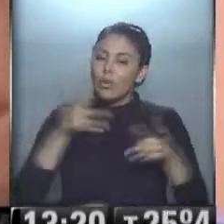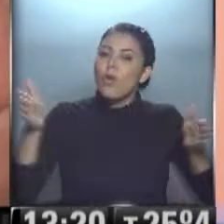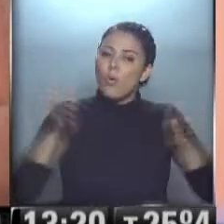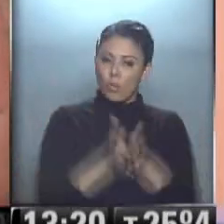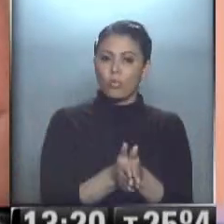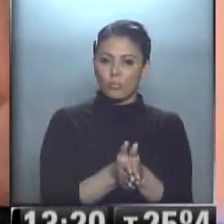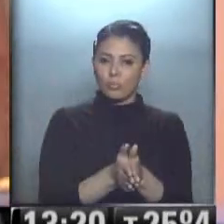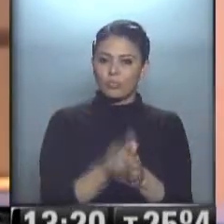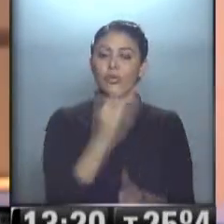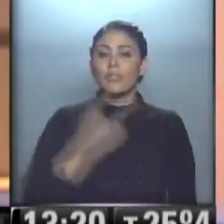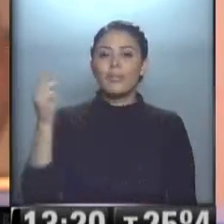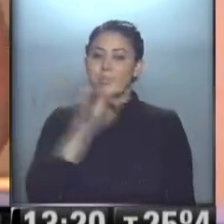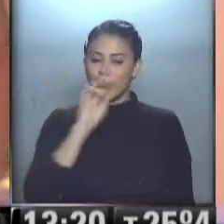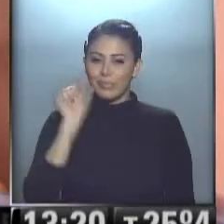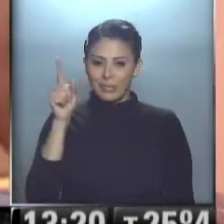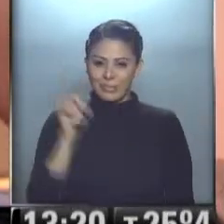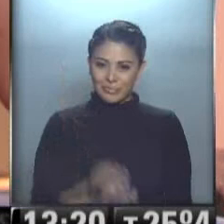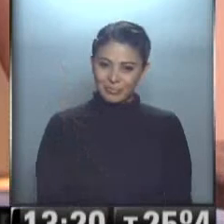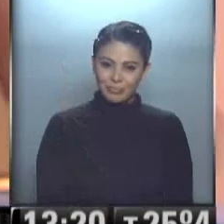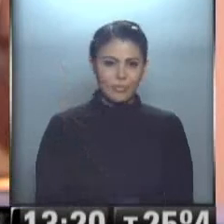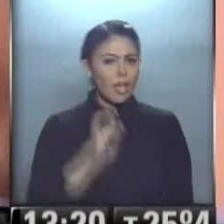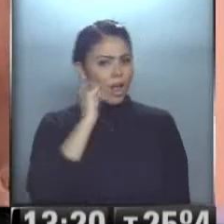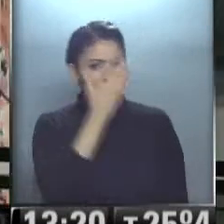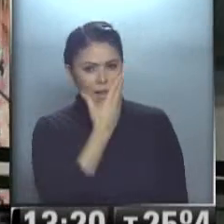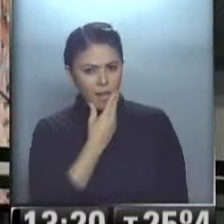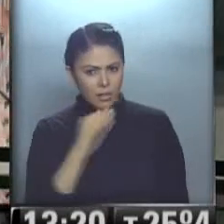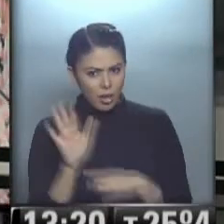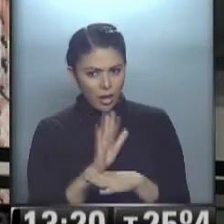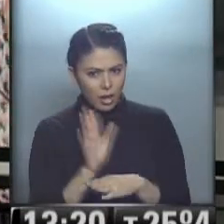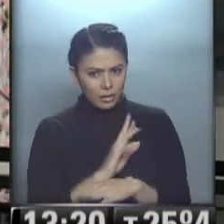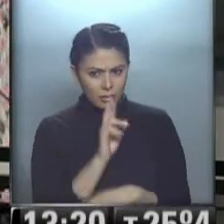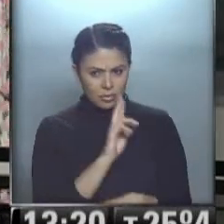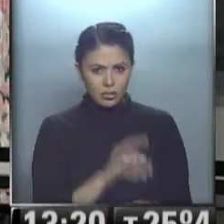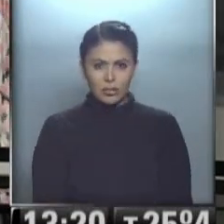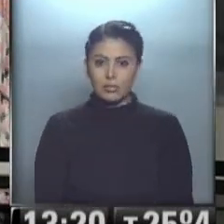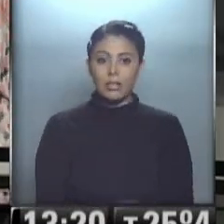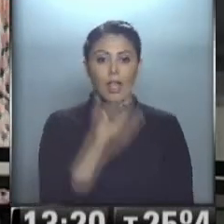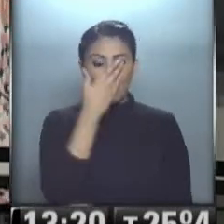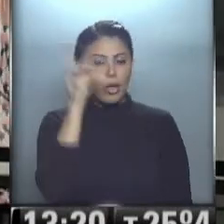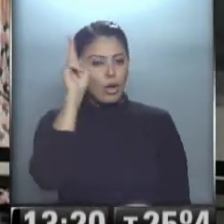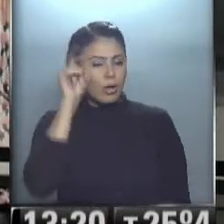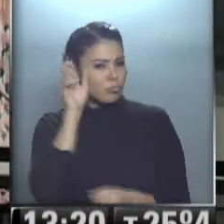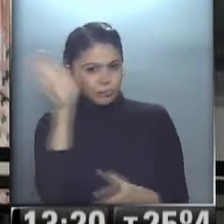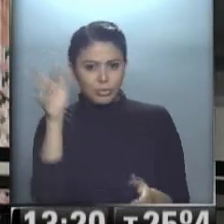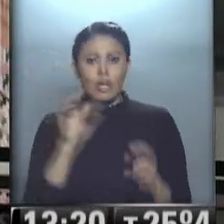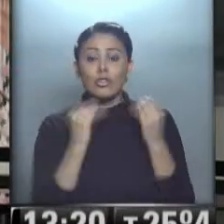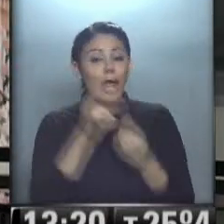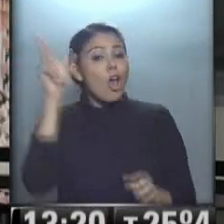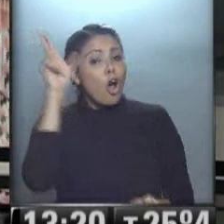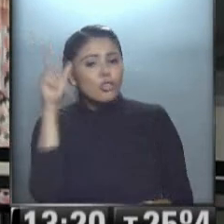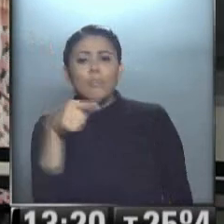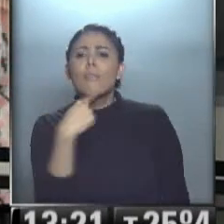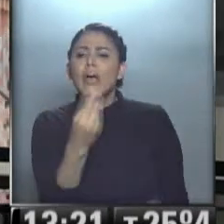wayne que es el nombre de la protagonista que veis además la actriz en la invasión de conejos son 8 los estrenos nacionales